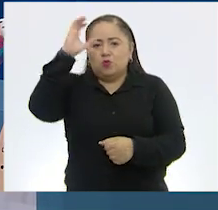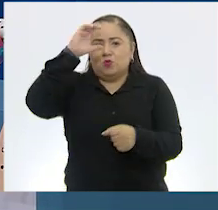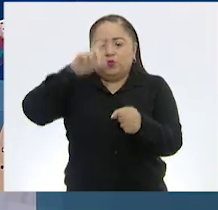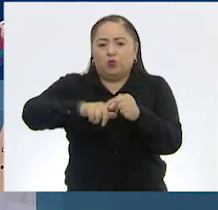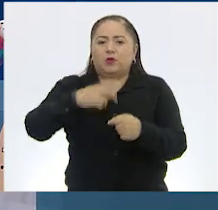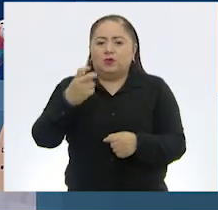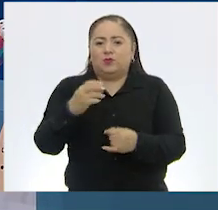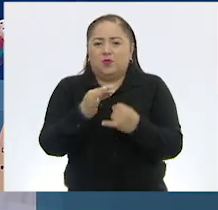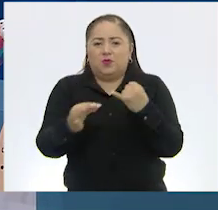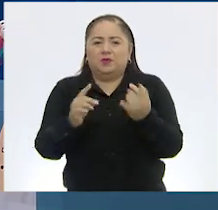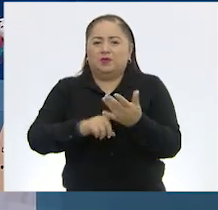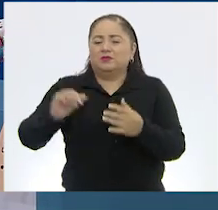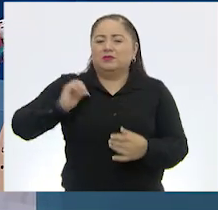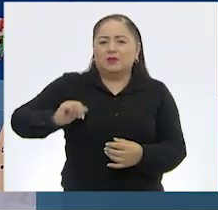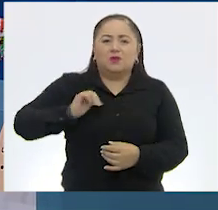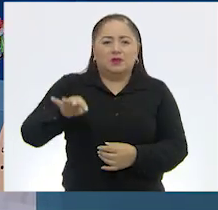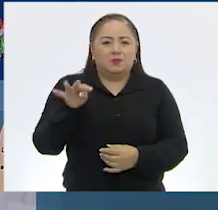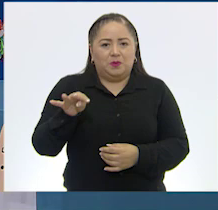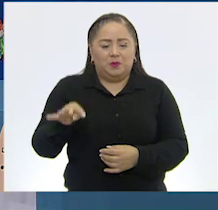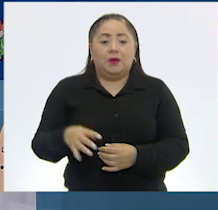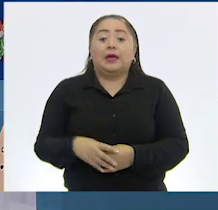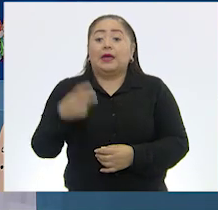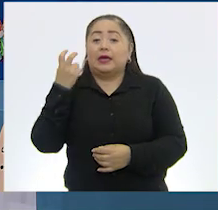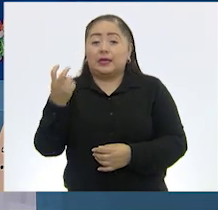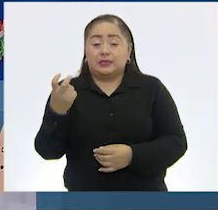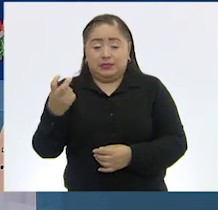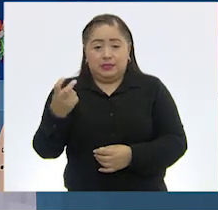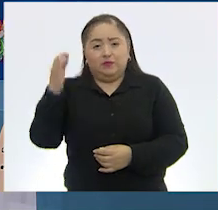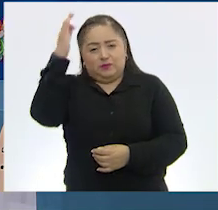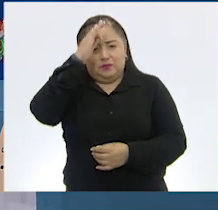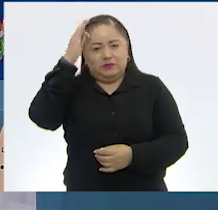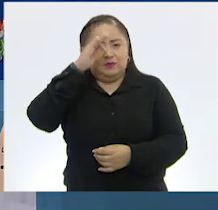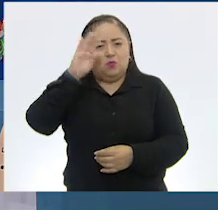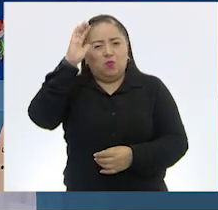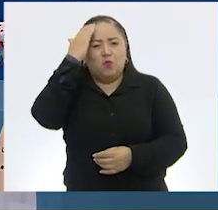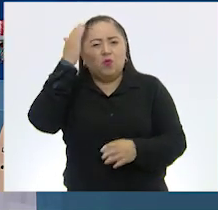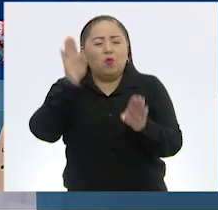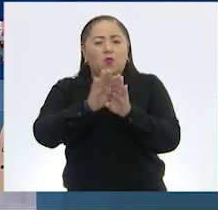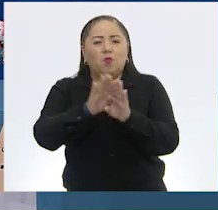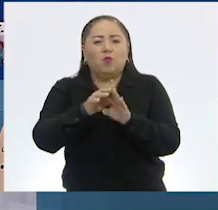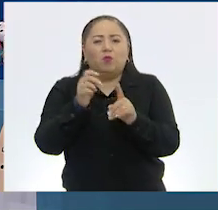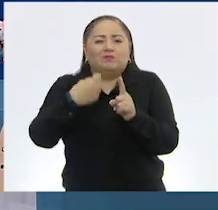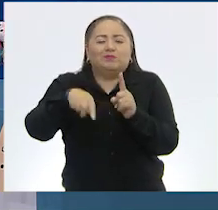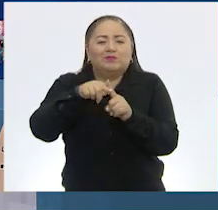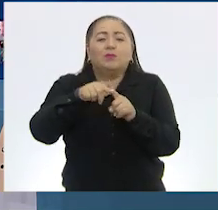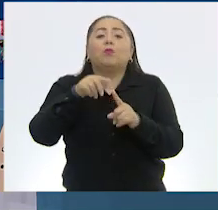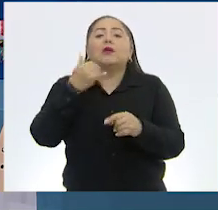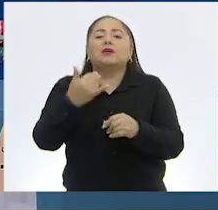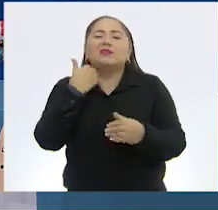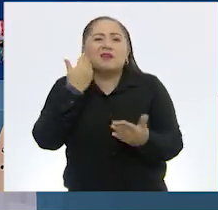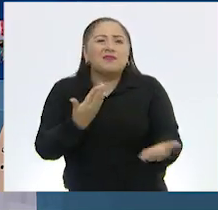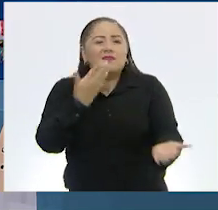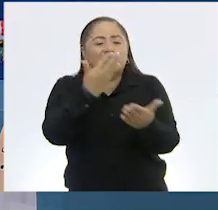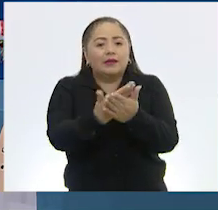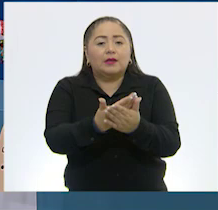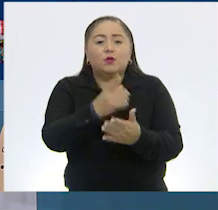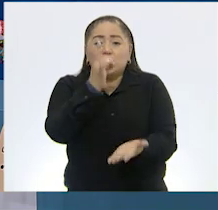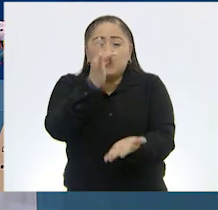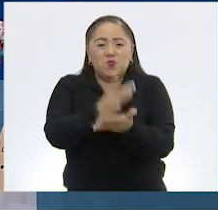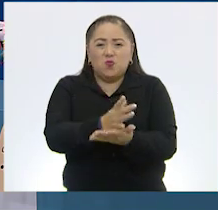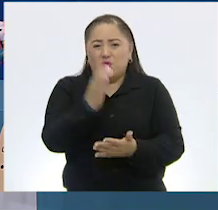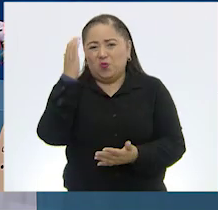de la última parte del siglo XIX. Esta corriente filosófica se conocía como positivismo y proponía que el